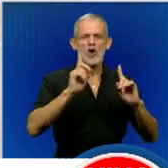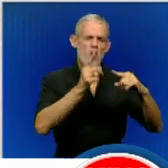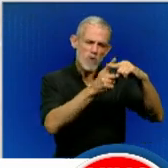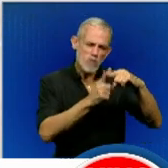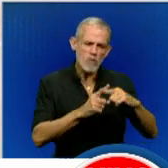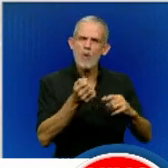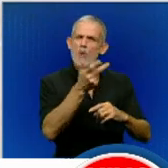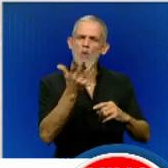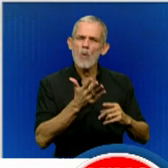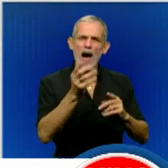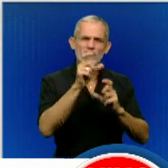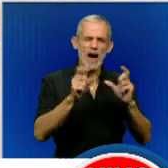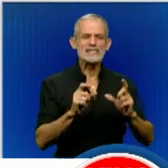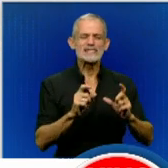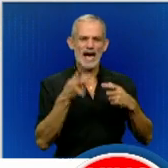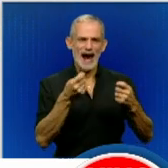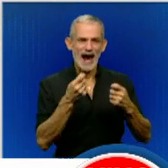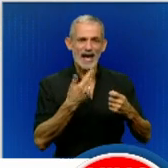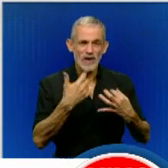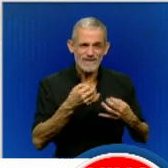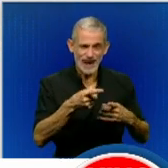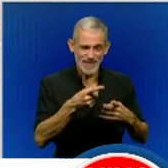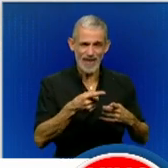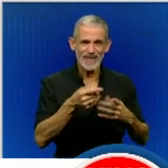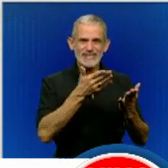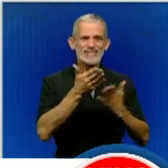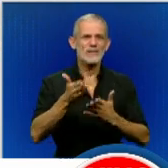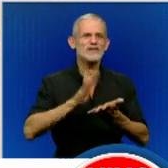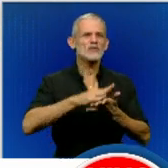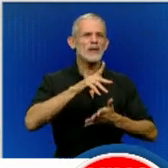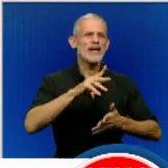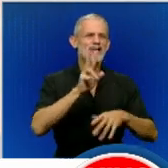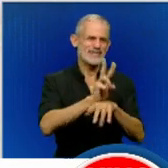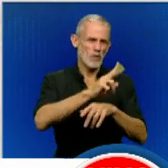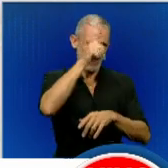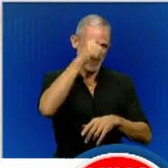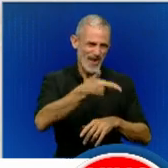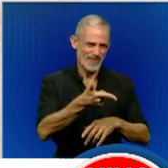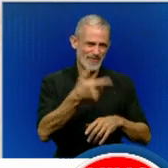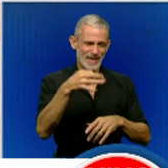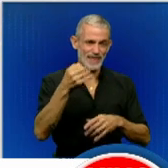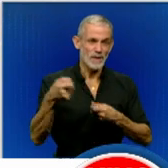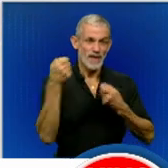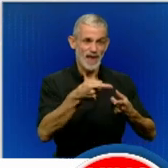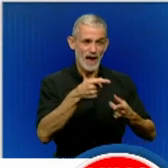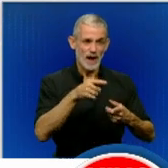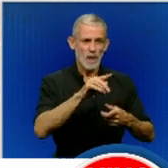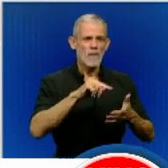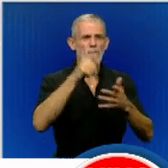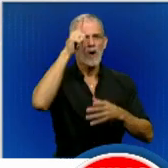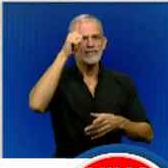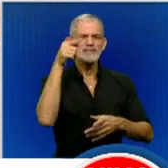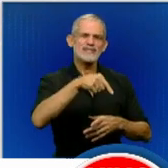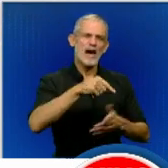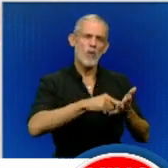cuál era el costo real del servicio de seguridad que tendría que brindar la policía